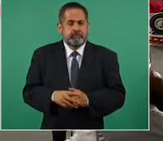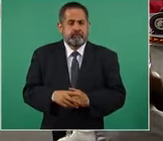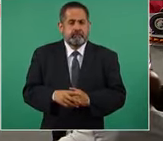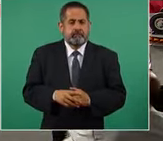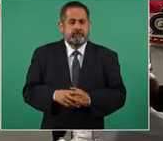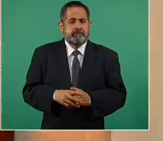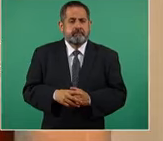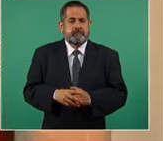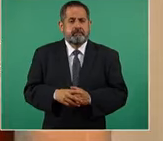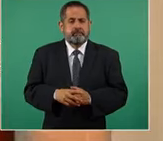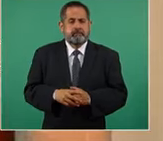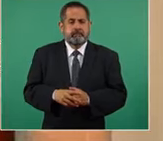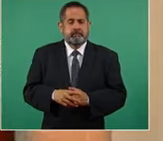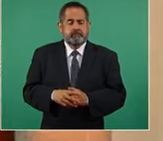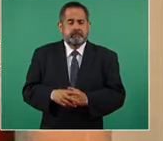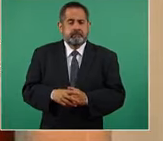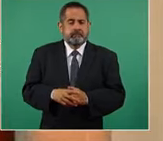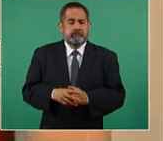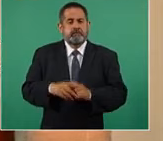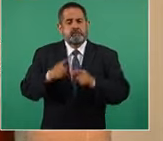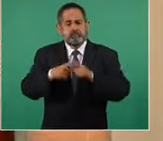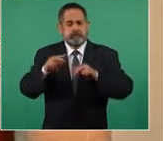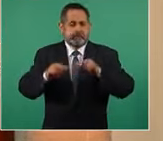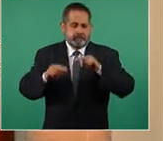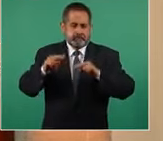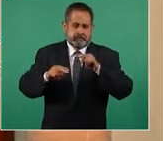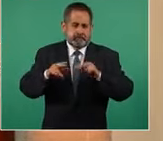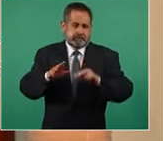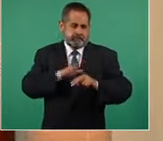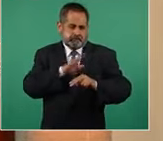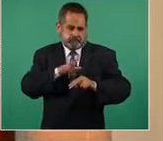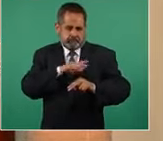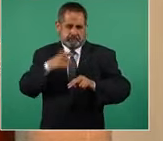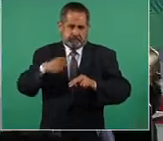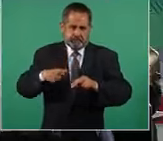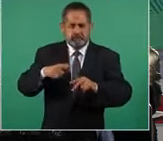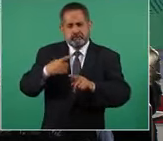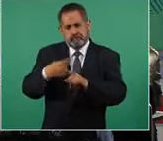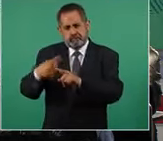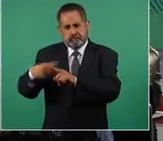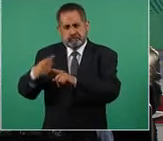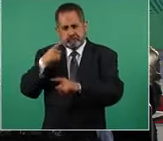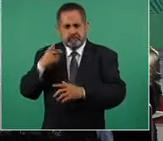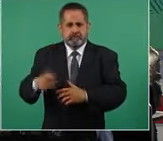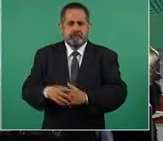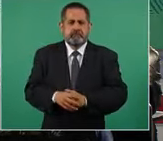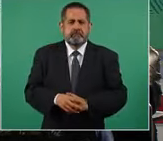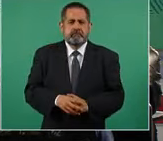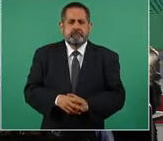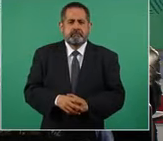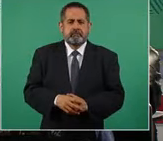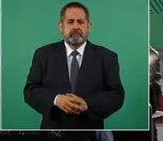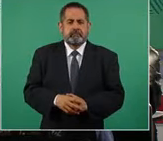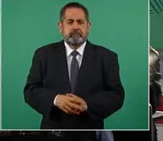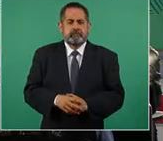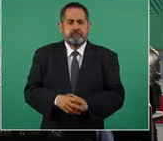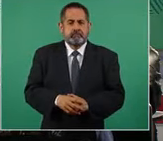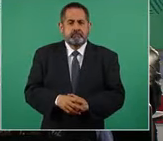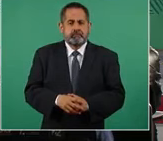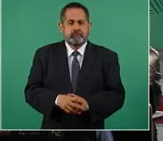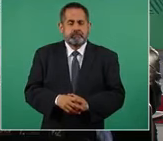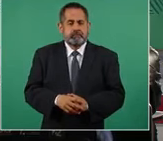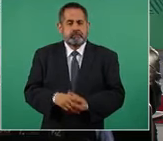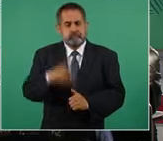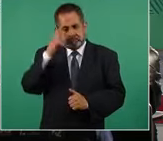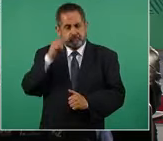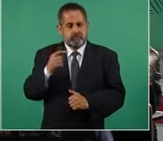sigue. Ahí son distintos niveles de servicios, distintas cocinas, la que sigue. Aquí hay para configuración